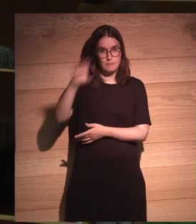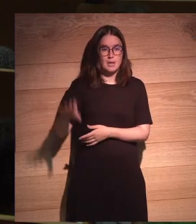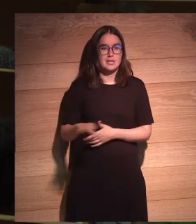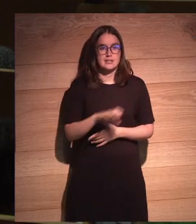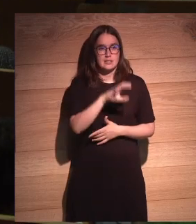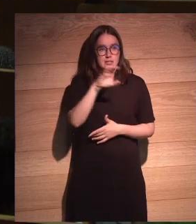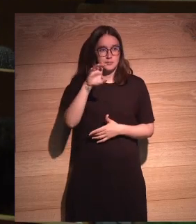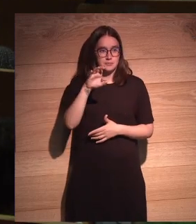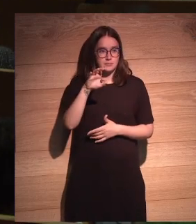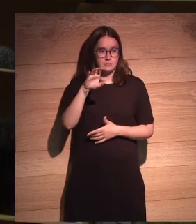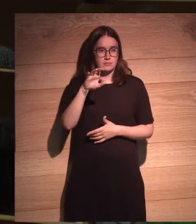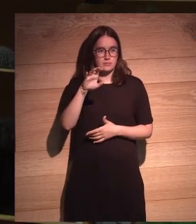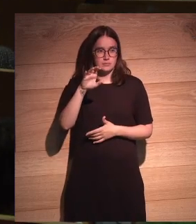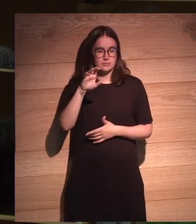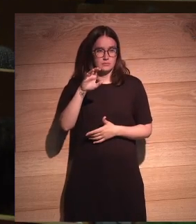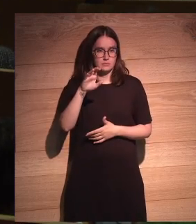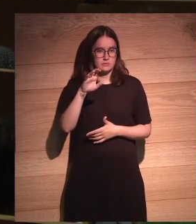países